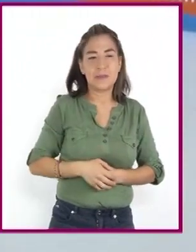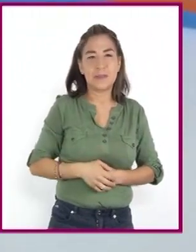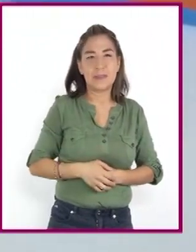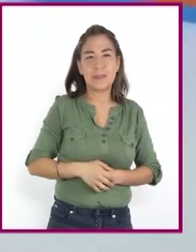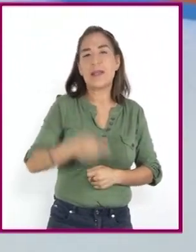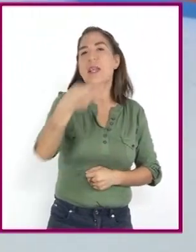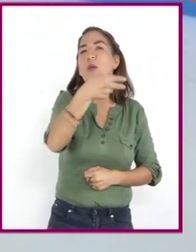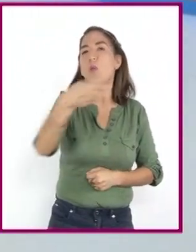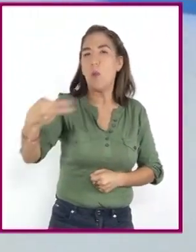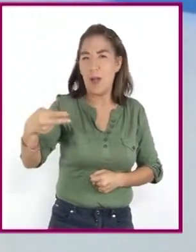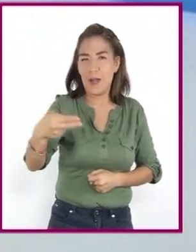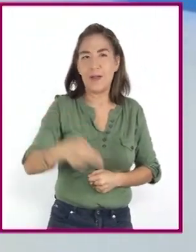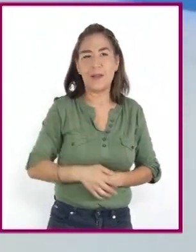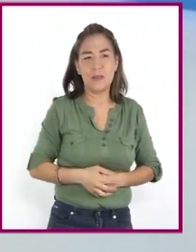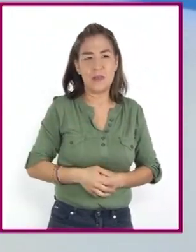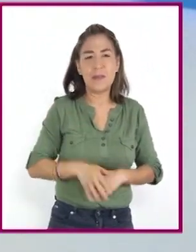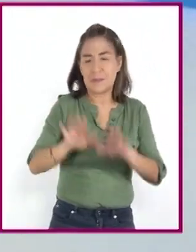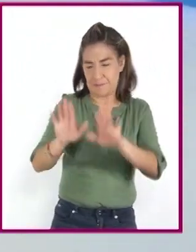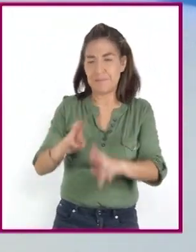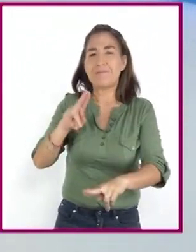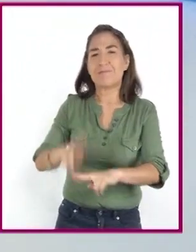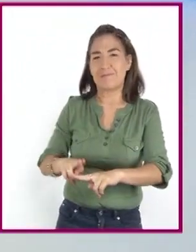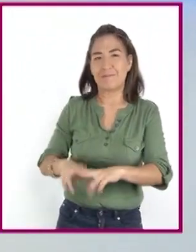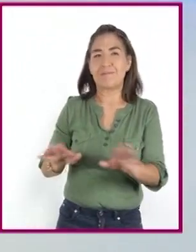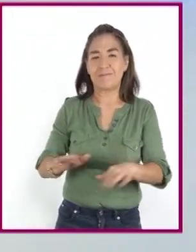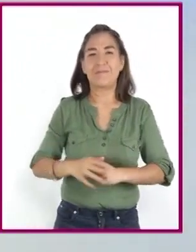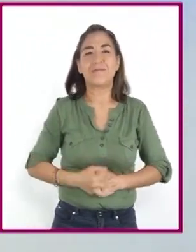igual. Sentémonos.